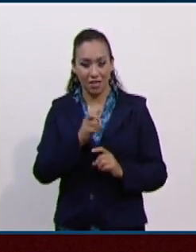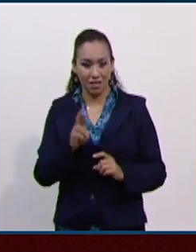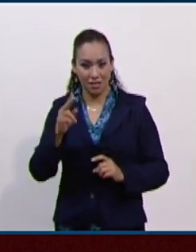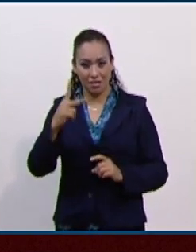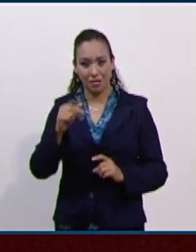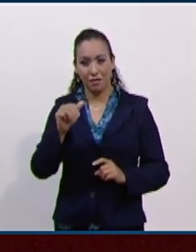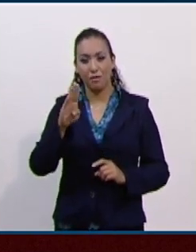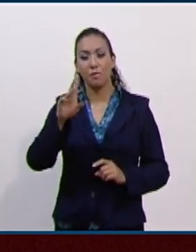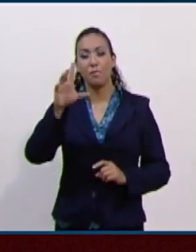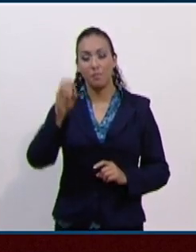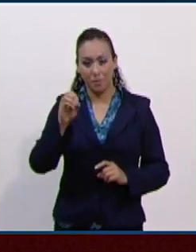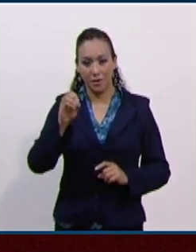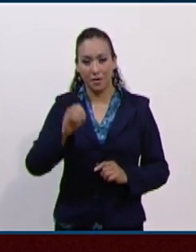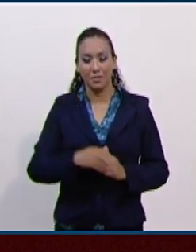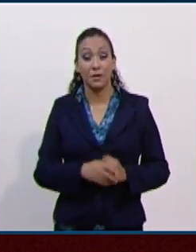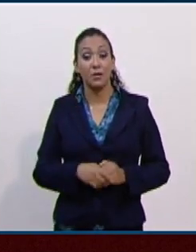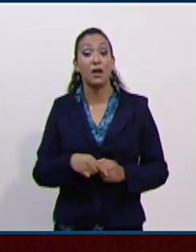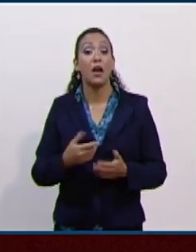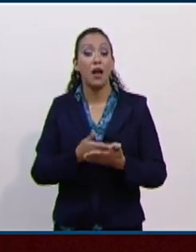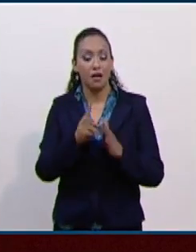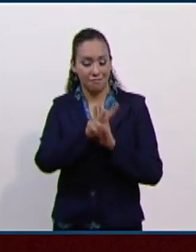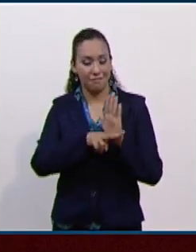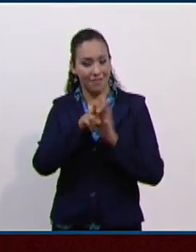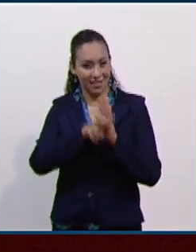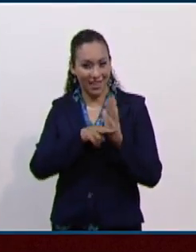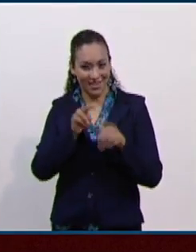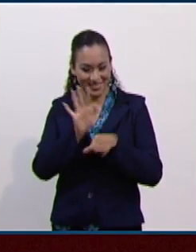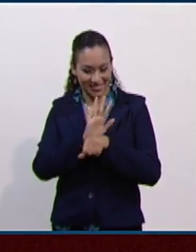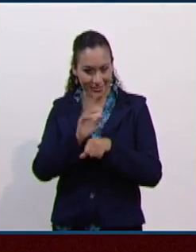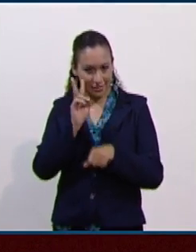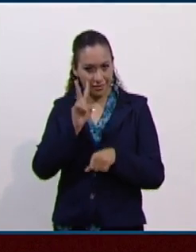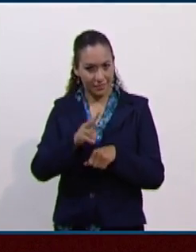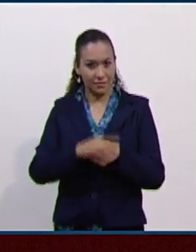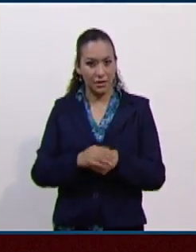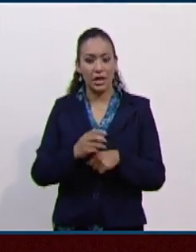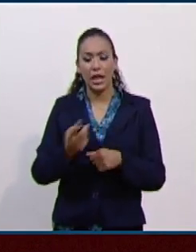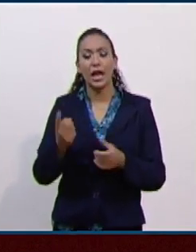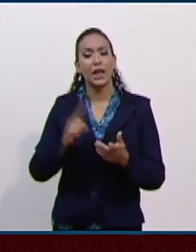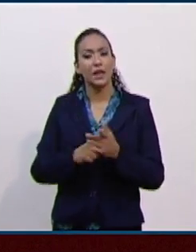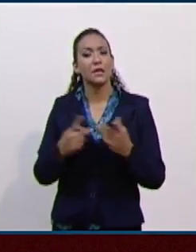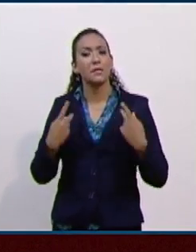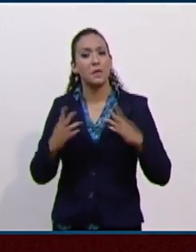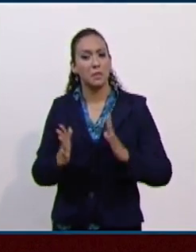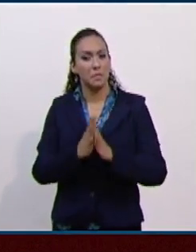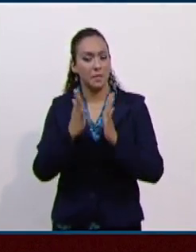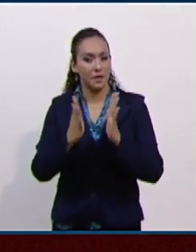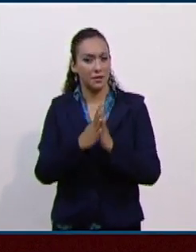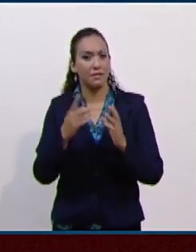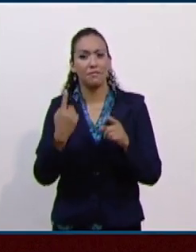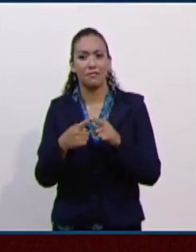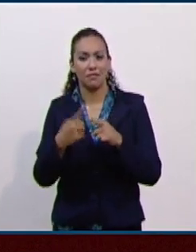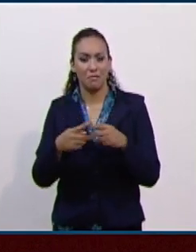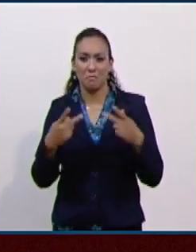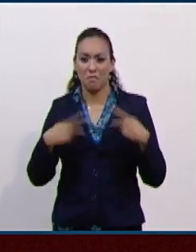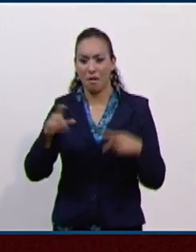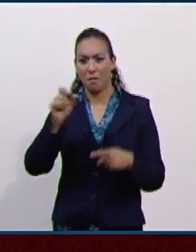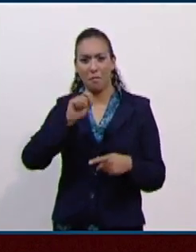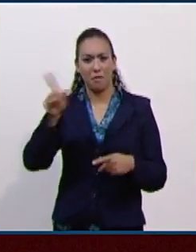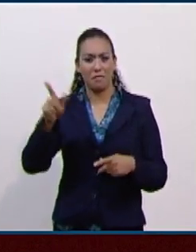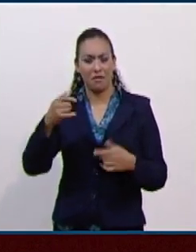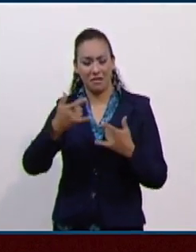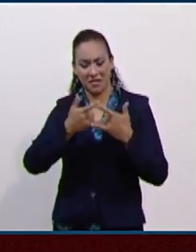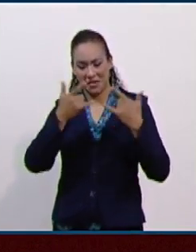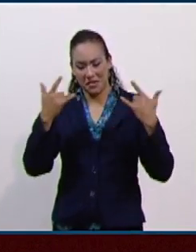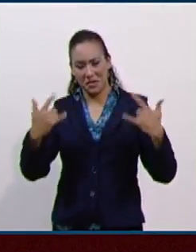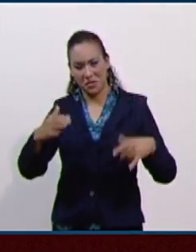Pablo Mijangos, y que cuenta con la participación de distinguidísimos historiadores. Aquí está el